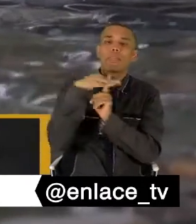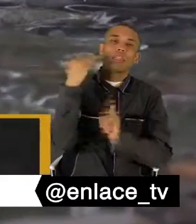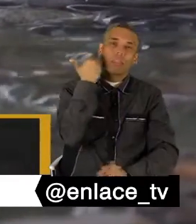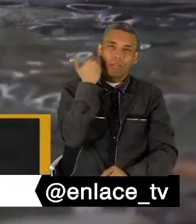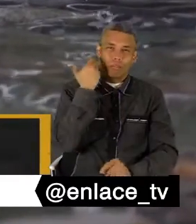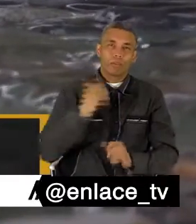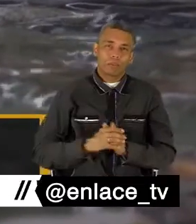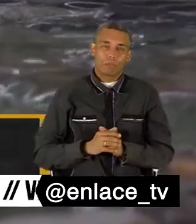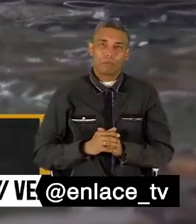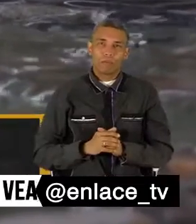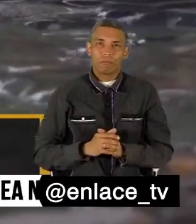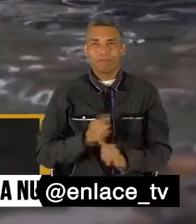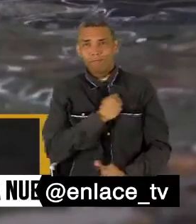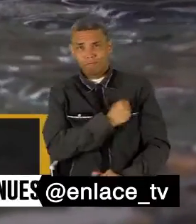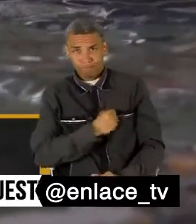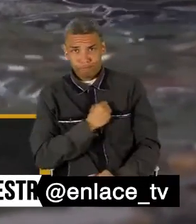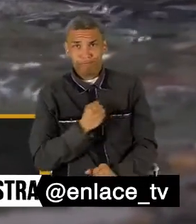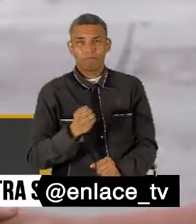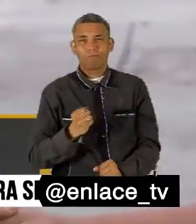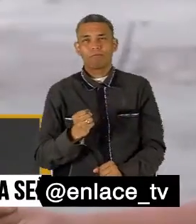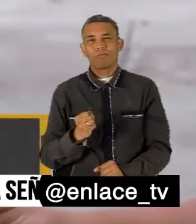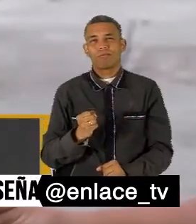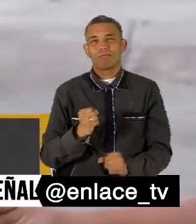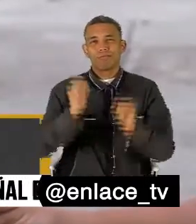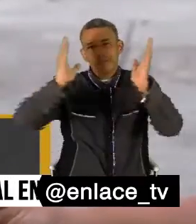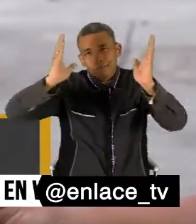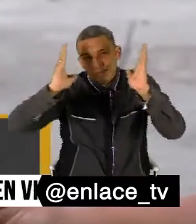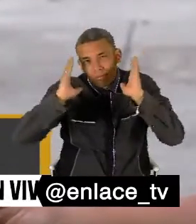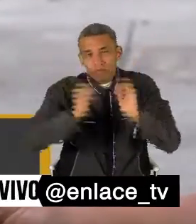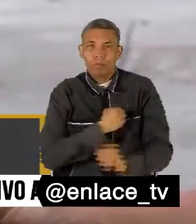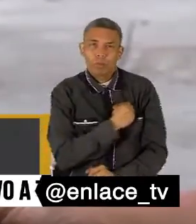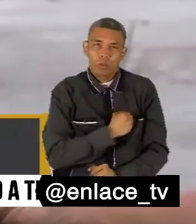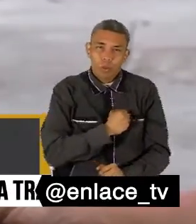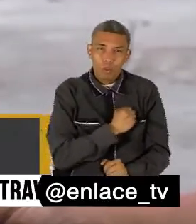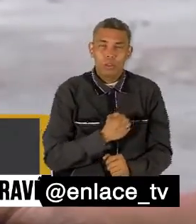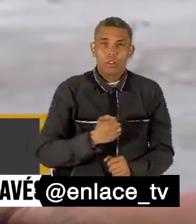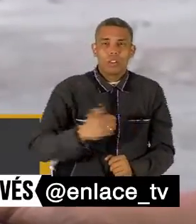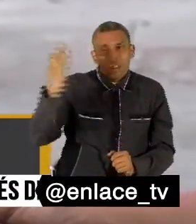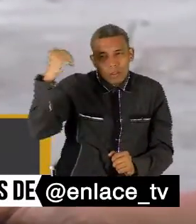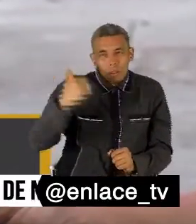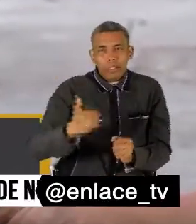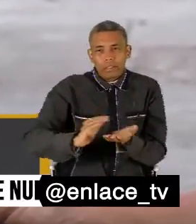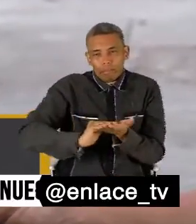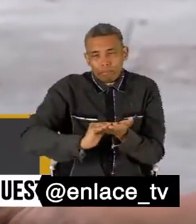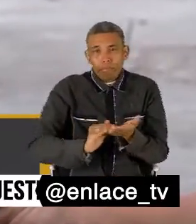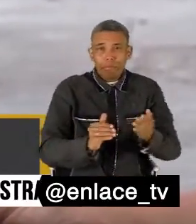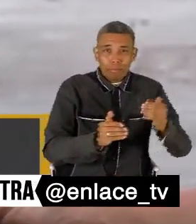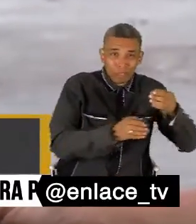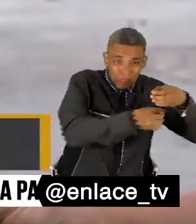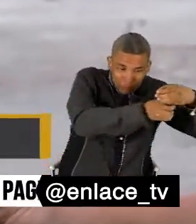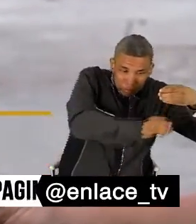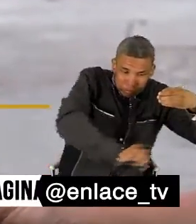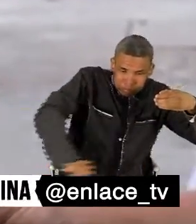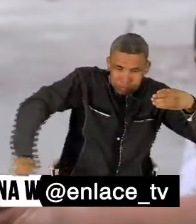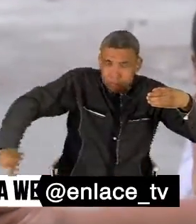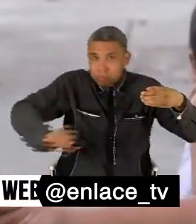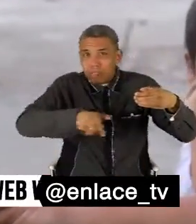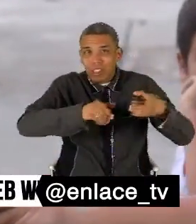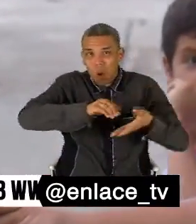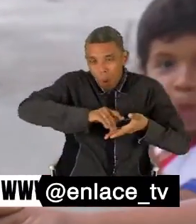necesitamos que nos haga el favor y nos escuchen. Que vengan y no le hagan mantenimiento a todo el servicio